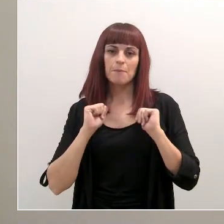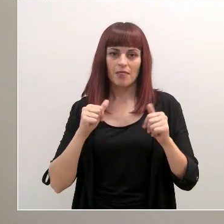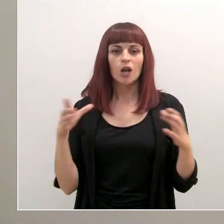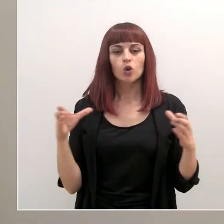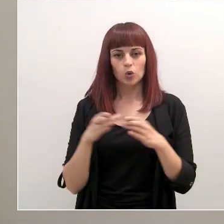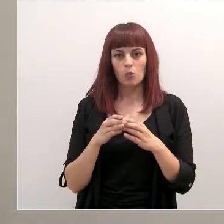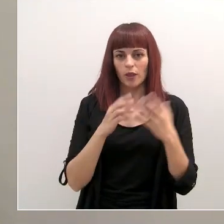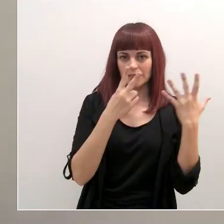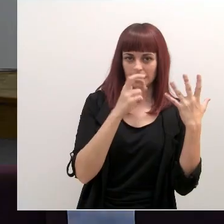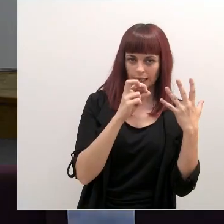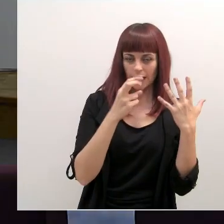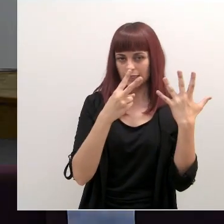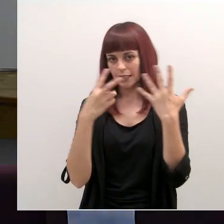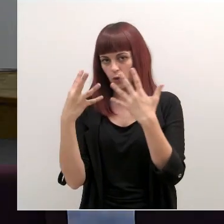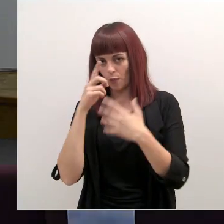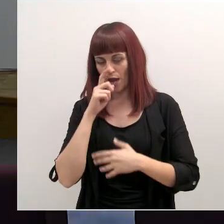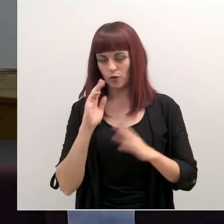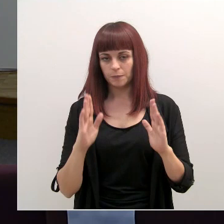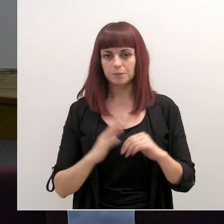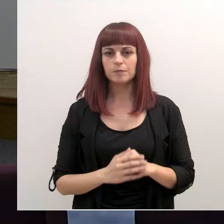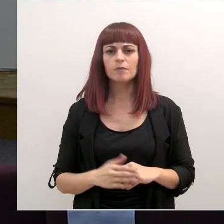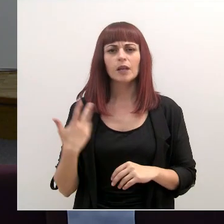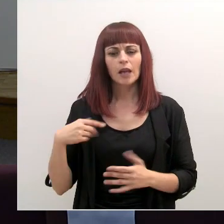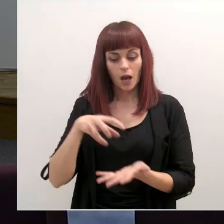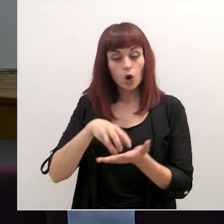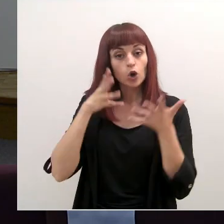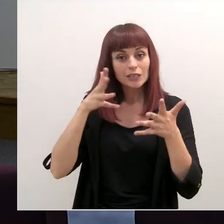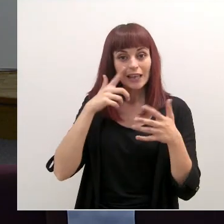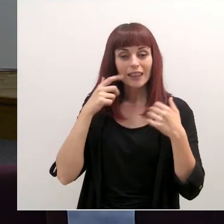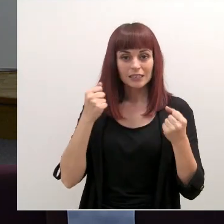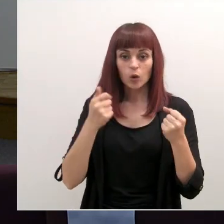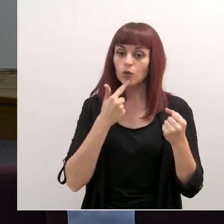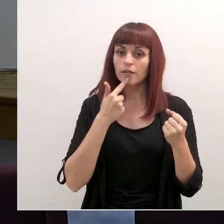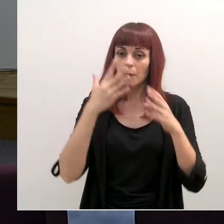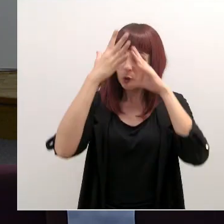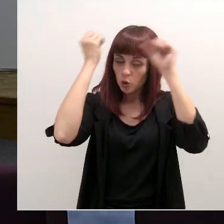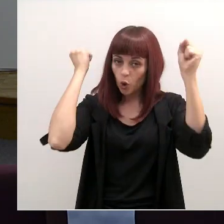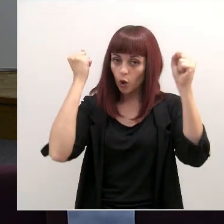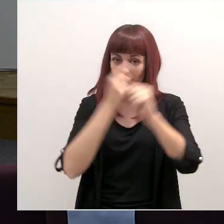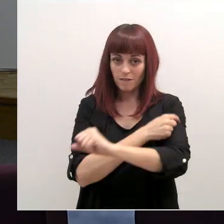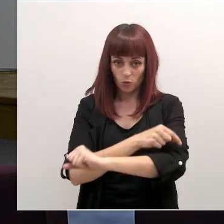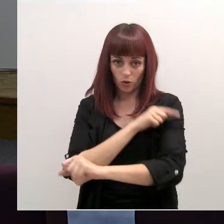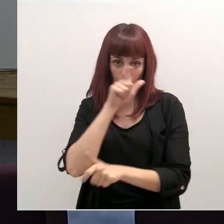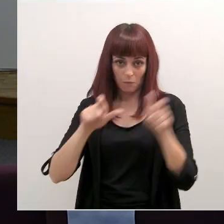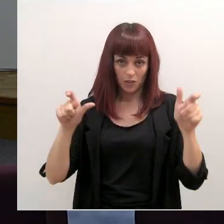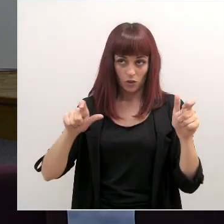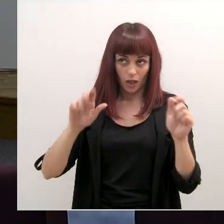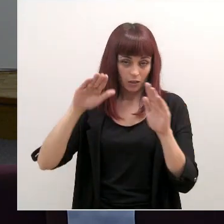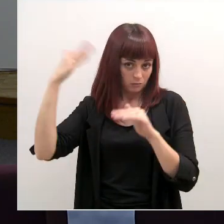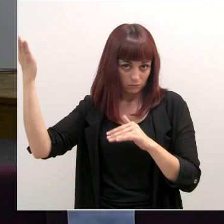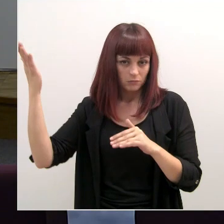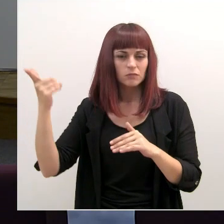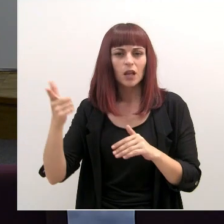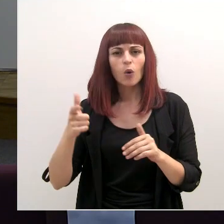grupo. Y una vez que la Consejería de Salud ha concretado el protocolo de vacunación de las personas desplazadas que viven aquí, ¿cuándo va a comenzar